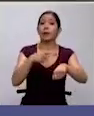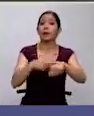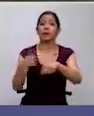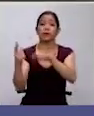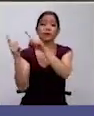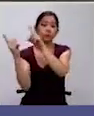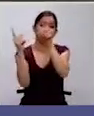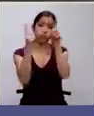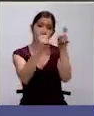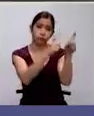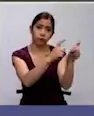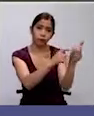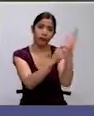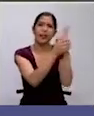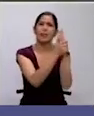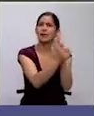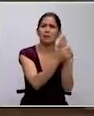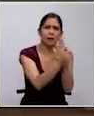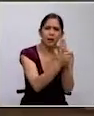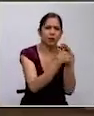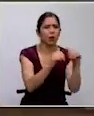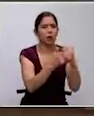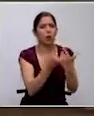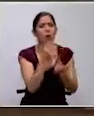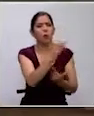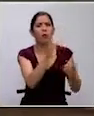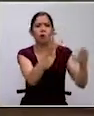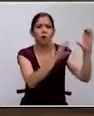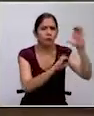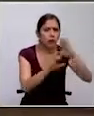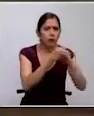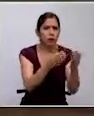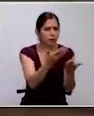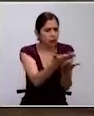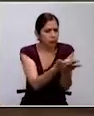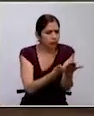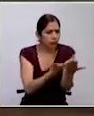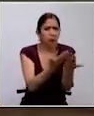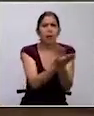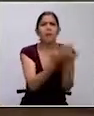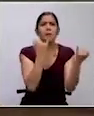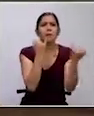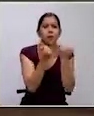expertos sobre los estudios científicos e investigaciones presentados por ambos países.